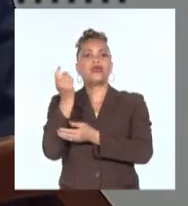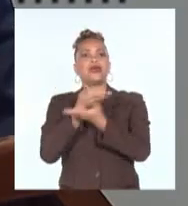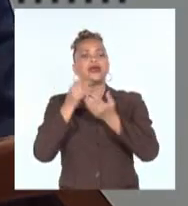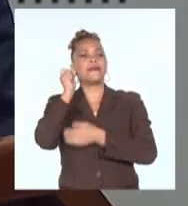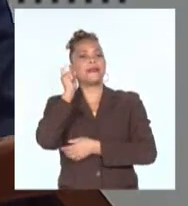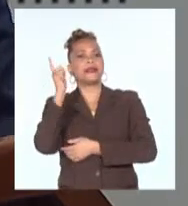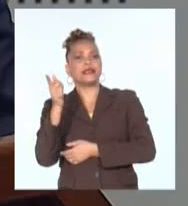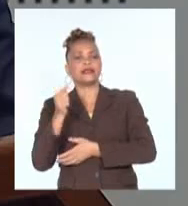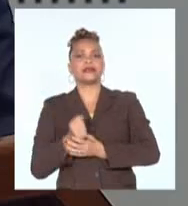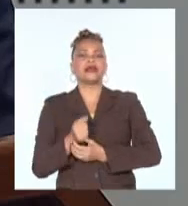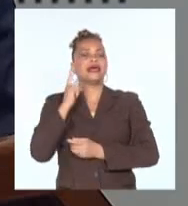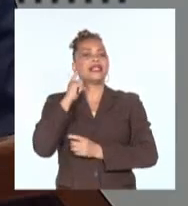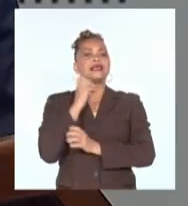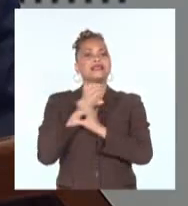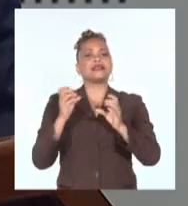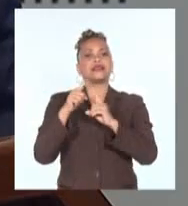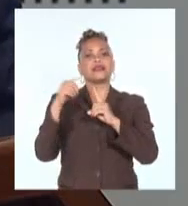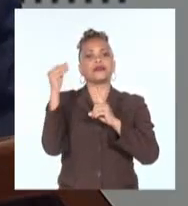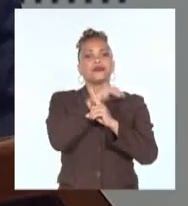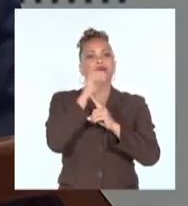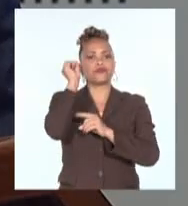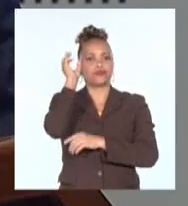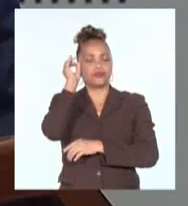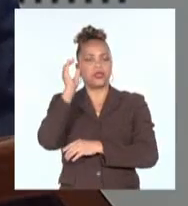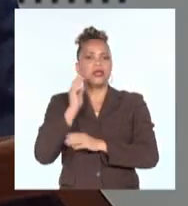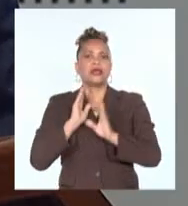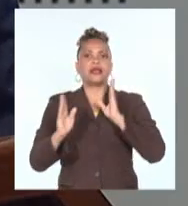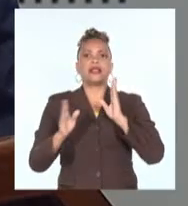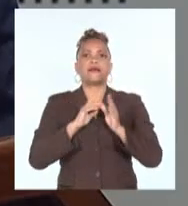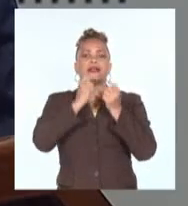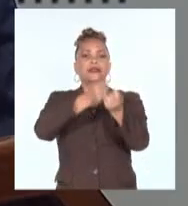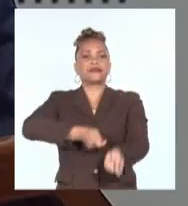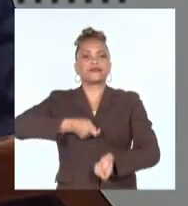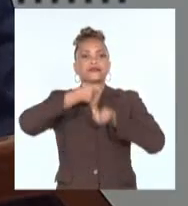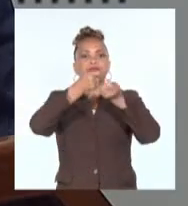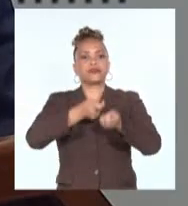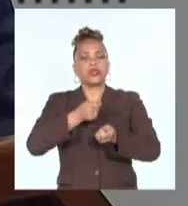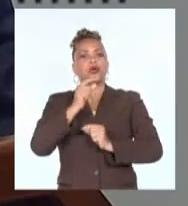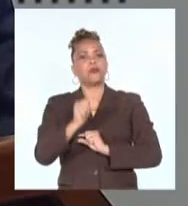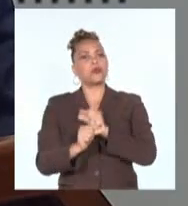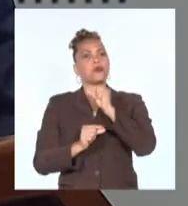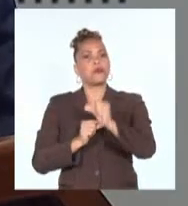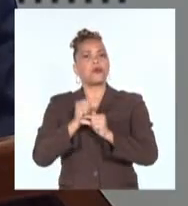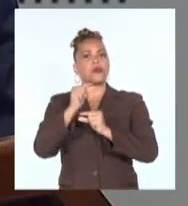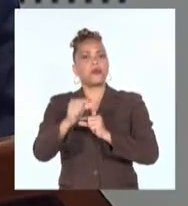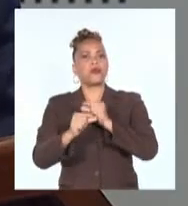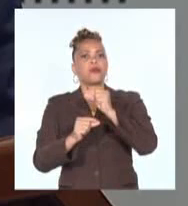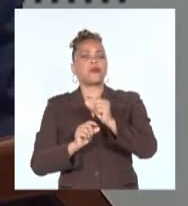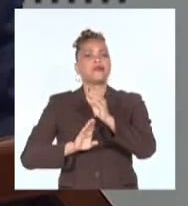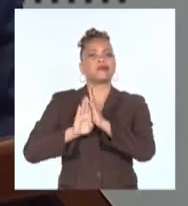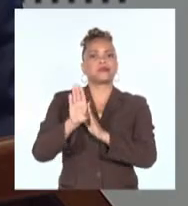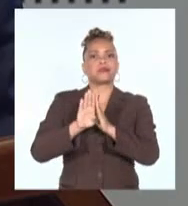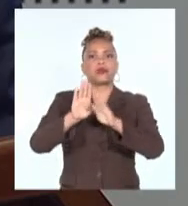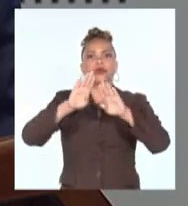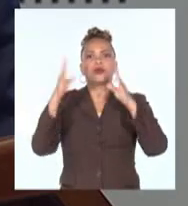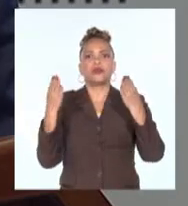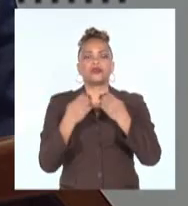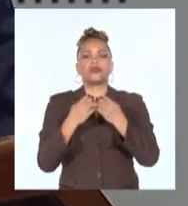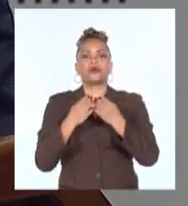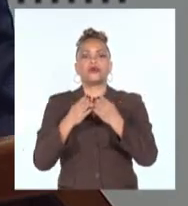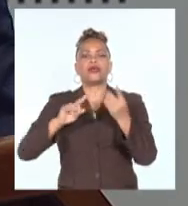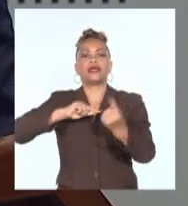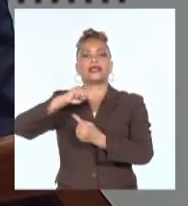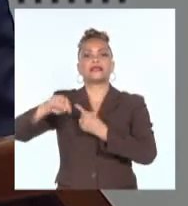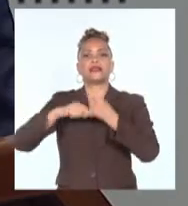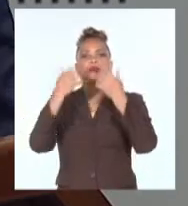ciencia, la tecnología y la innovación en los sistemas agroalimentarios abarcan todas las dimensiones del ciclo de producción a lo